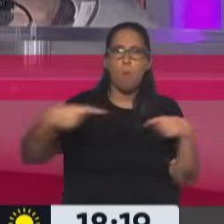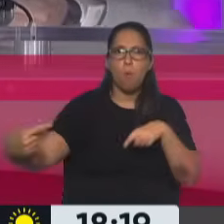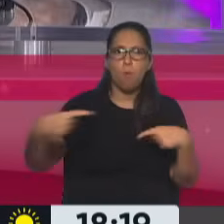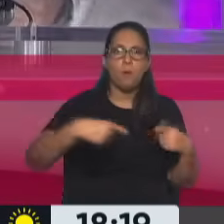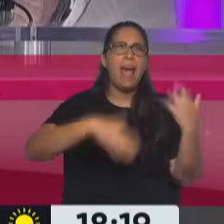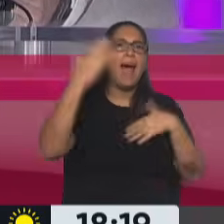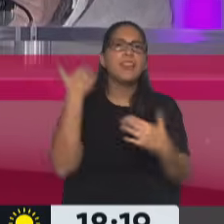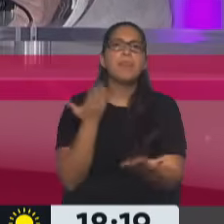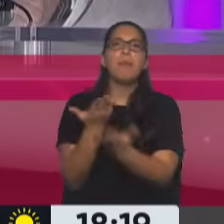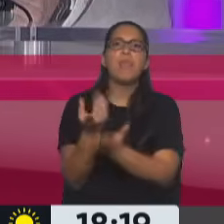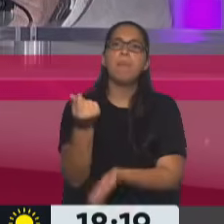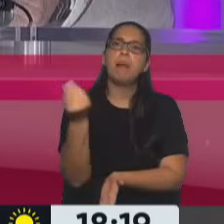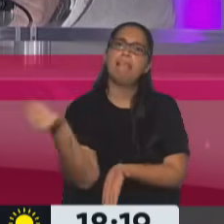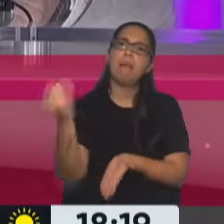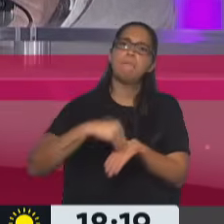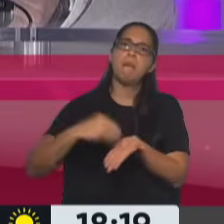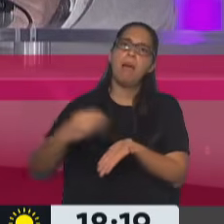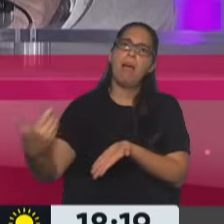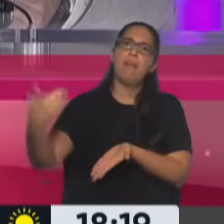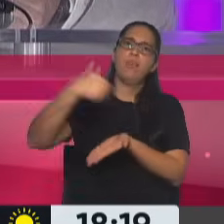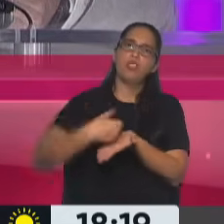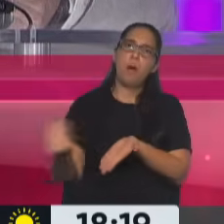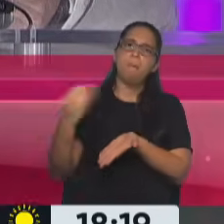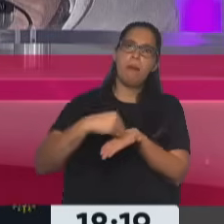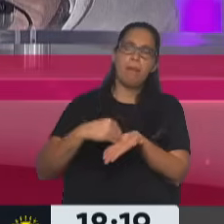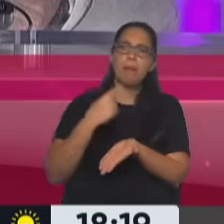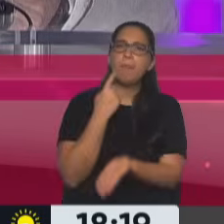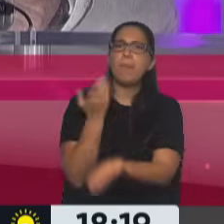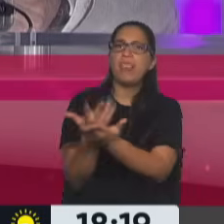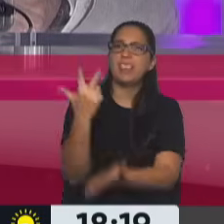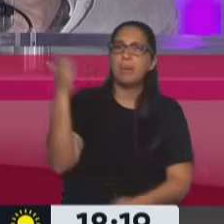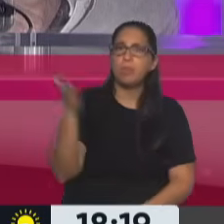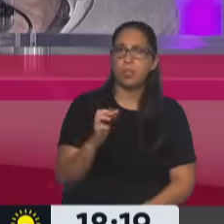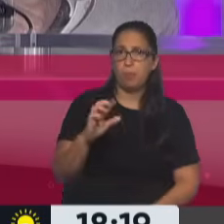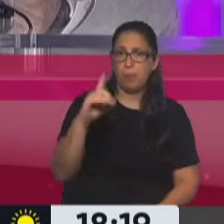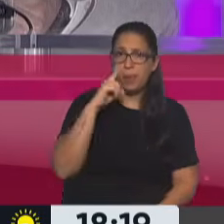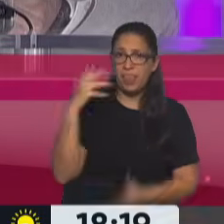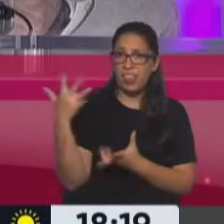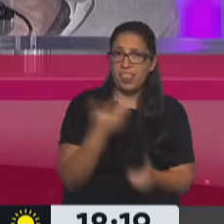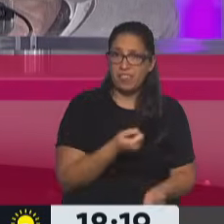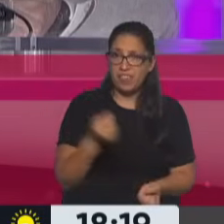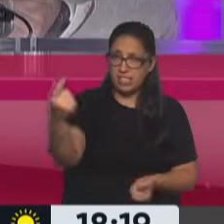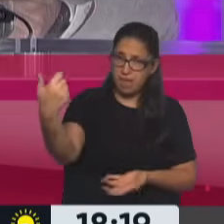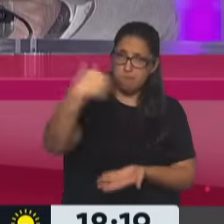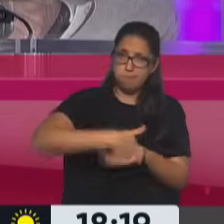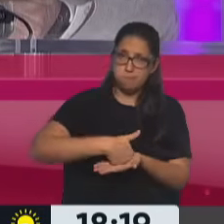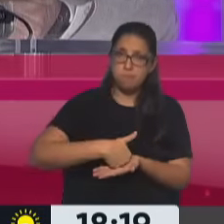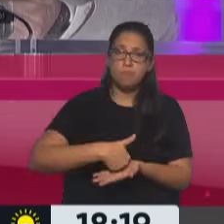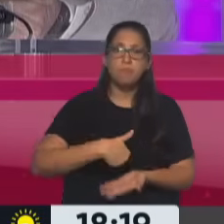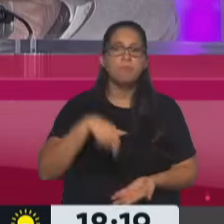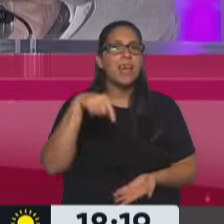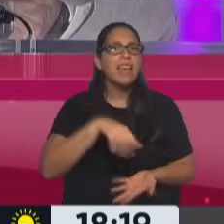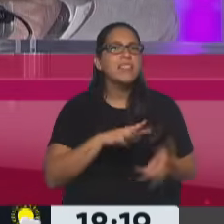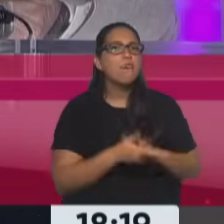era pidiéndoles más dinero, que lleguen por lo menos a un 3% de su PBI en defensa. ¿Crees que esto puede ser una forma también